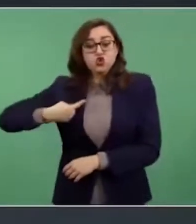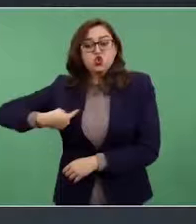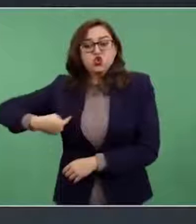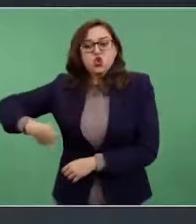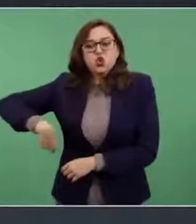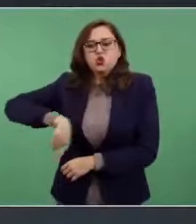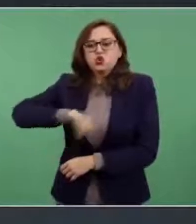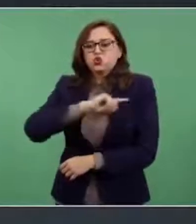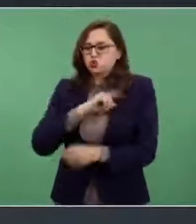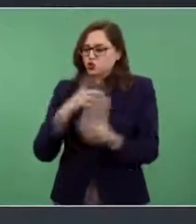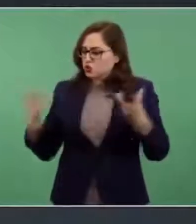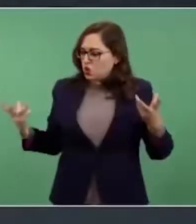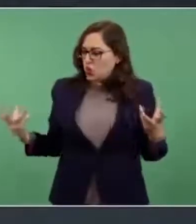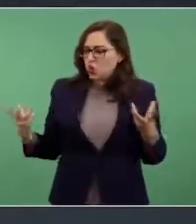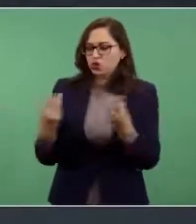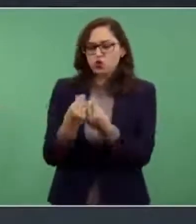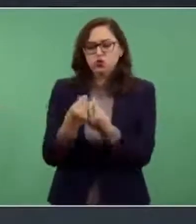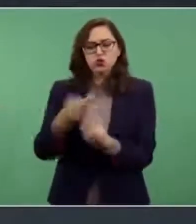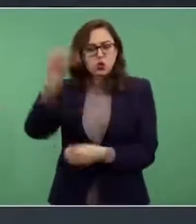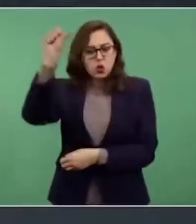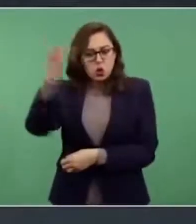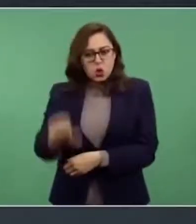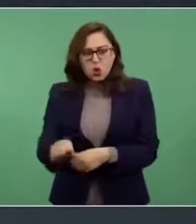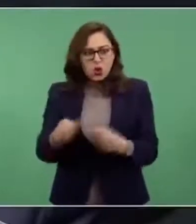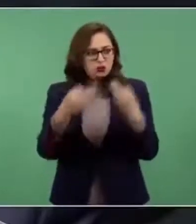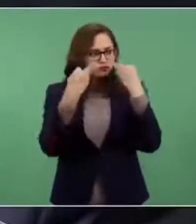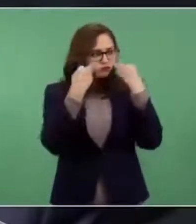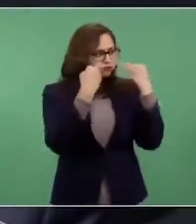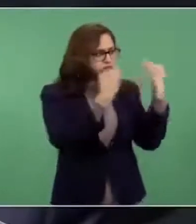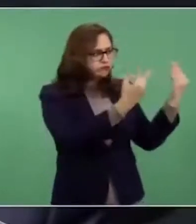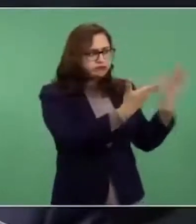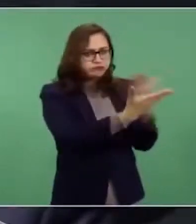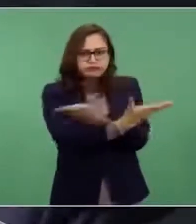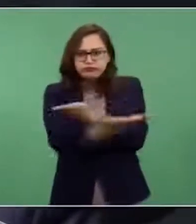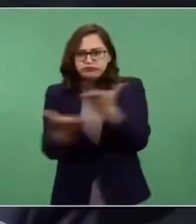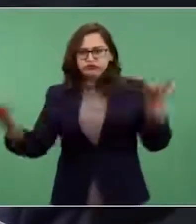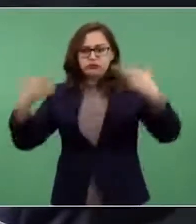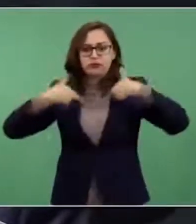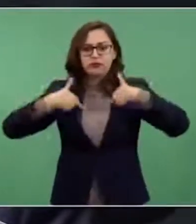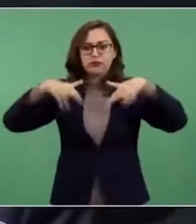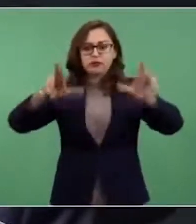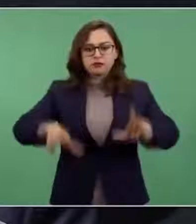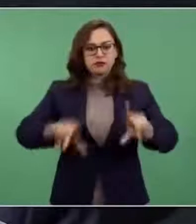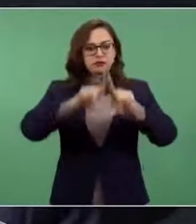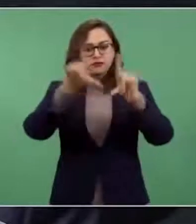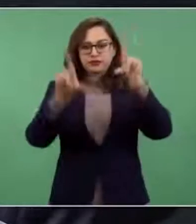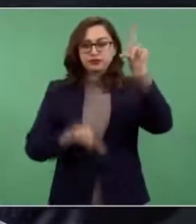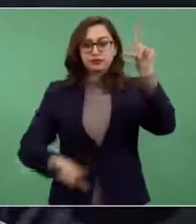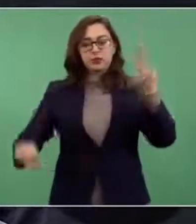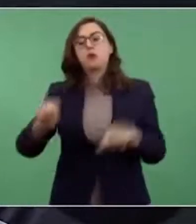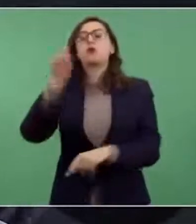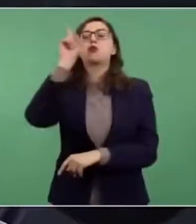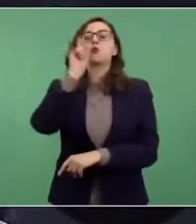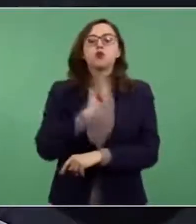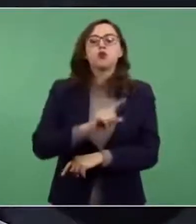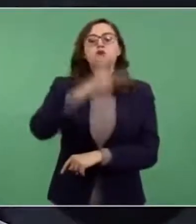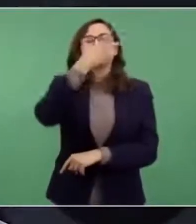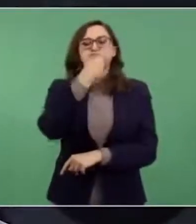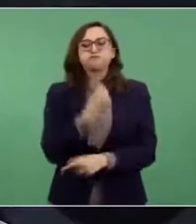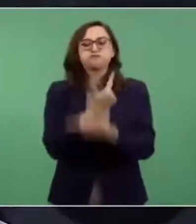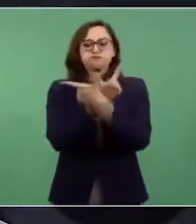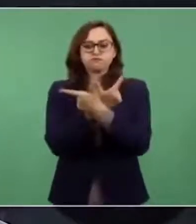nosotros, que hoy está aquí, representado por ustedes, mujeres y hombres